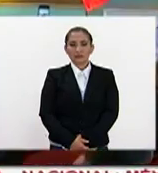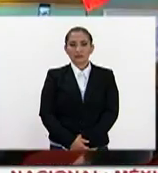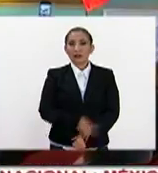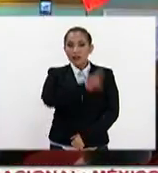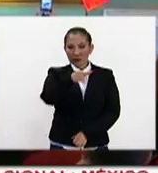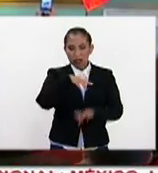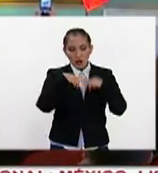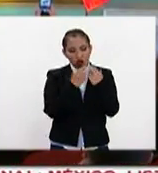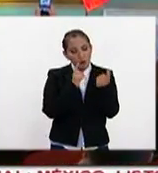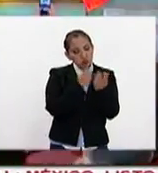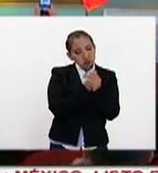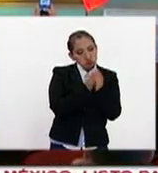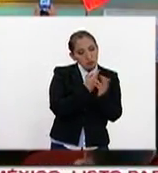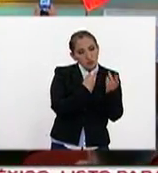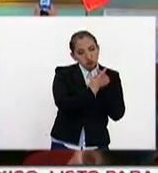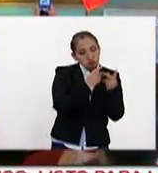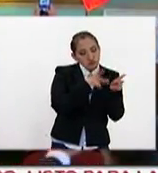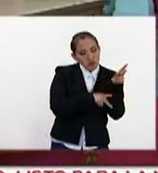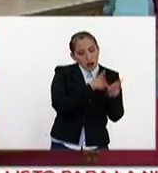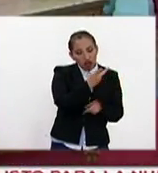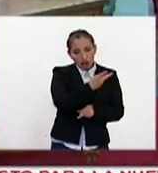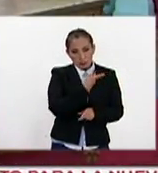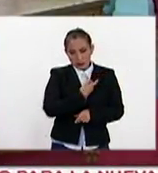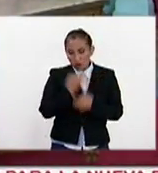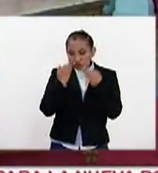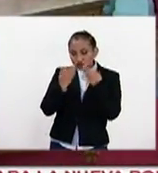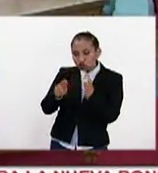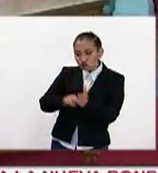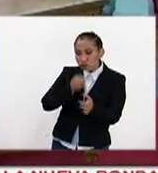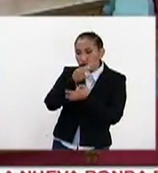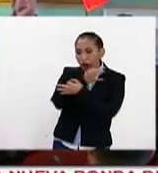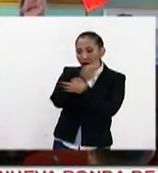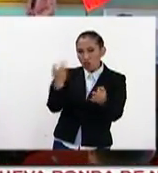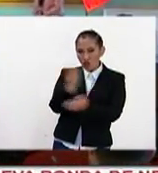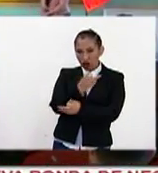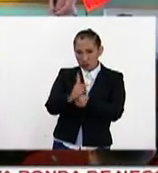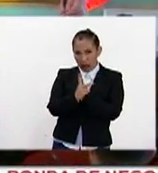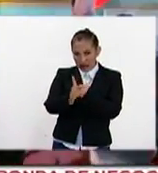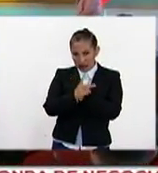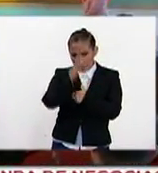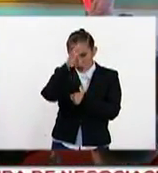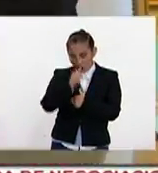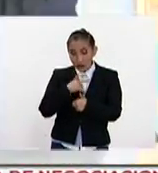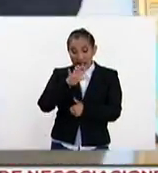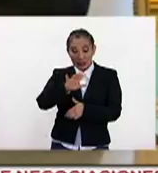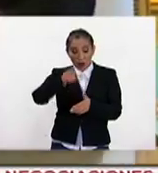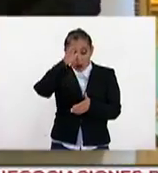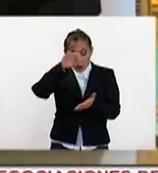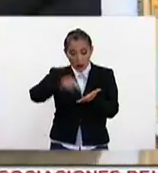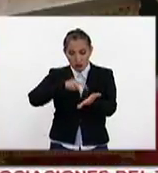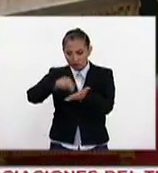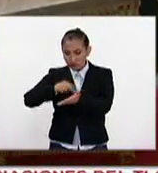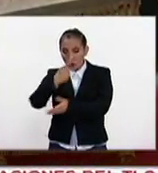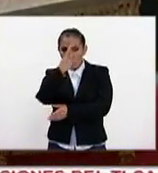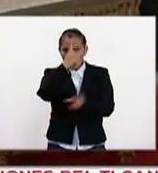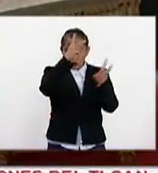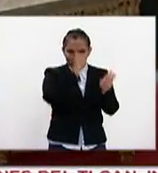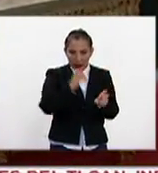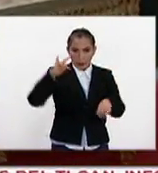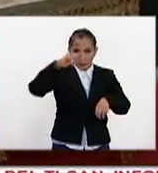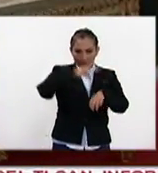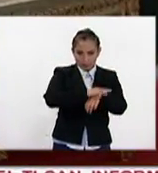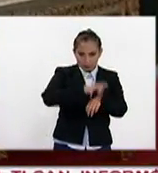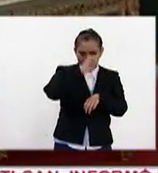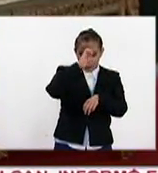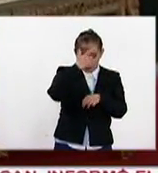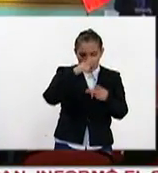Luego de una reunión privada, ambos presidentes atestiguaron la firma de una declaración conjunta y 5 acuerdos, donde destaca uno en materia